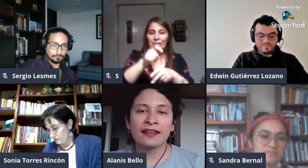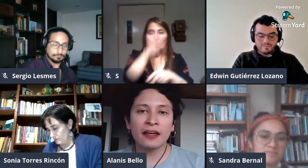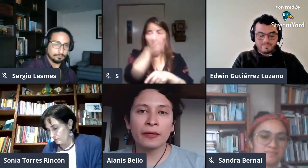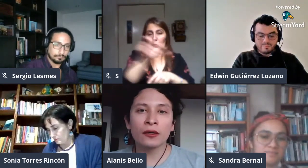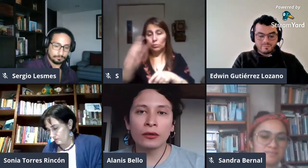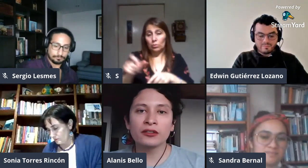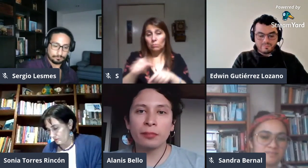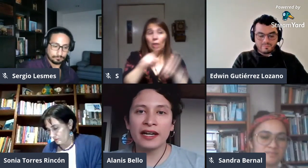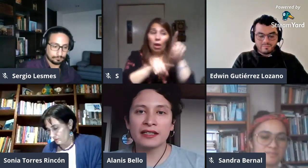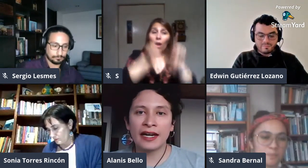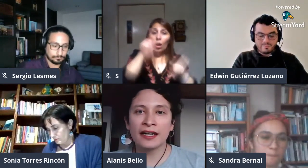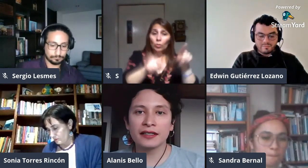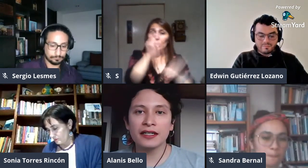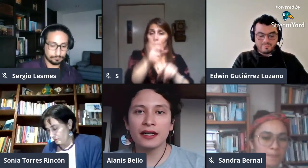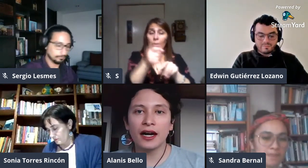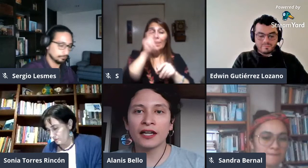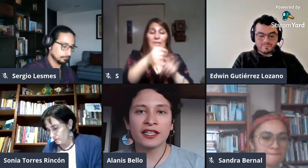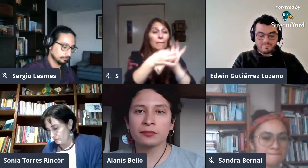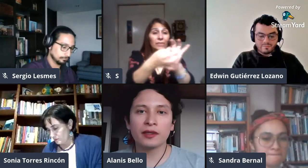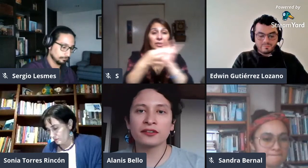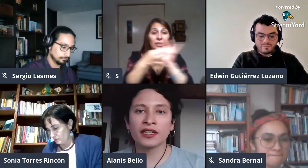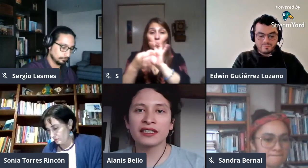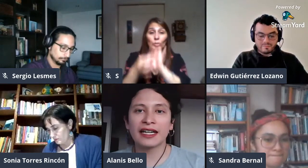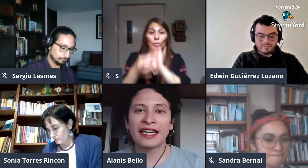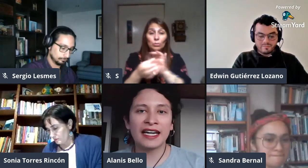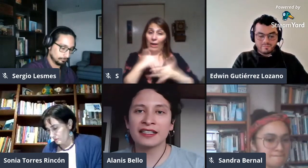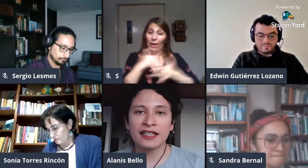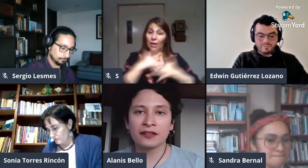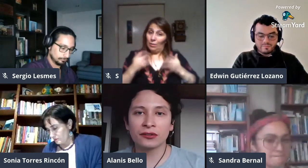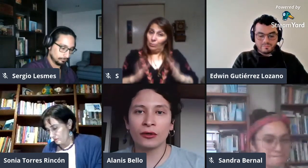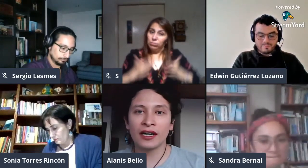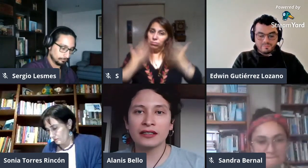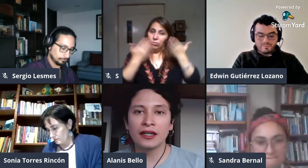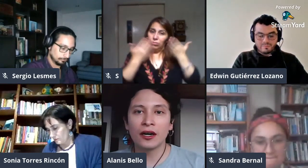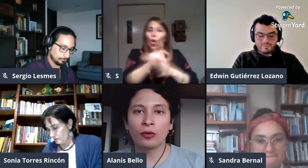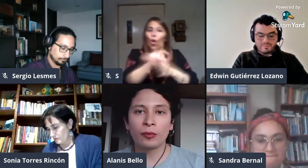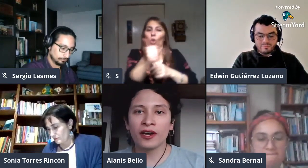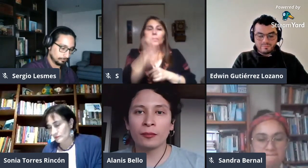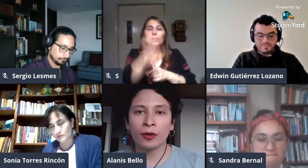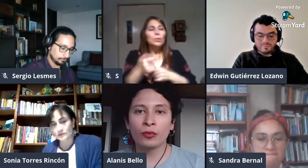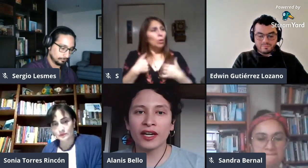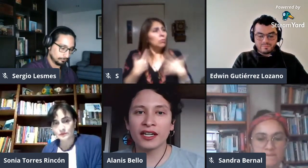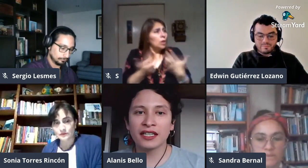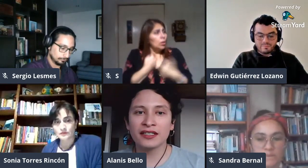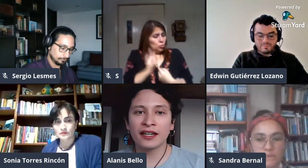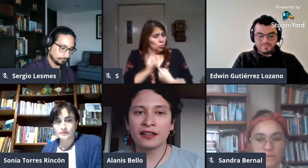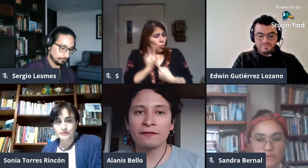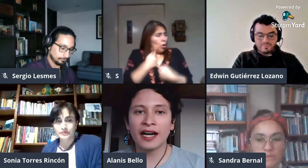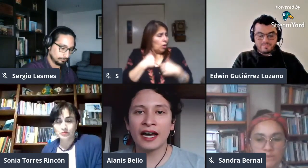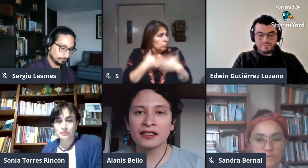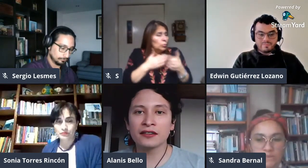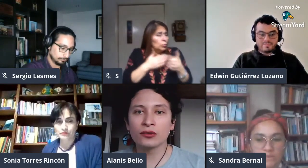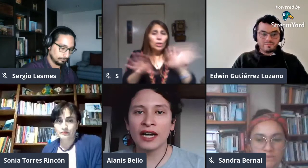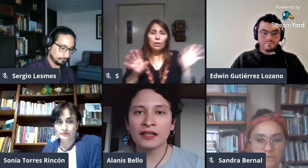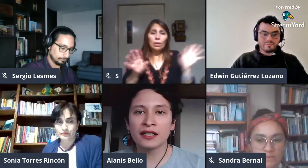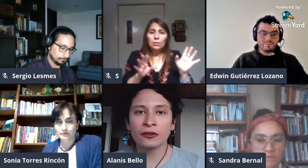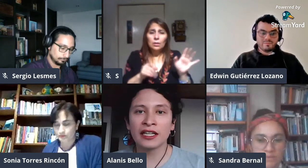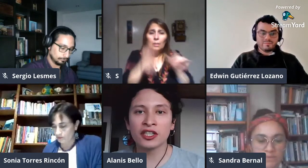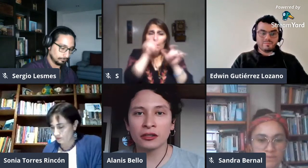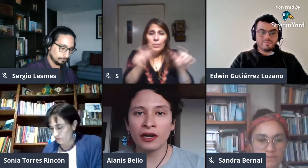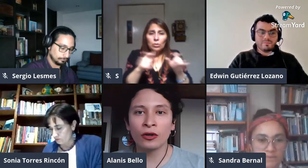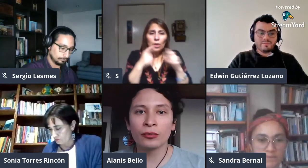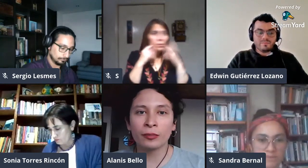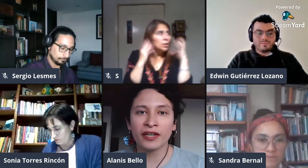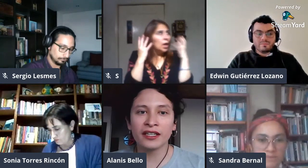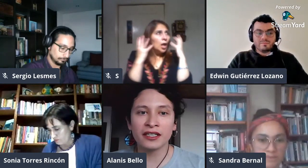que requieren de vínculos para sanarse, hay otras personas que quieren estar solas, como por ejemplo mujeres que están atafagadas en su casa con